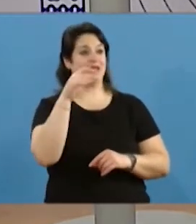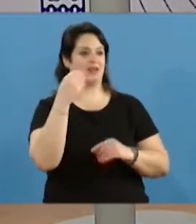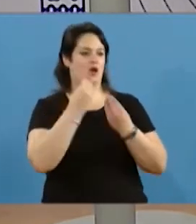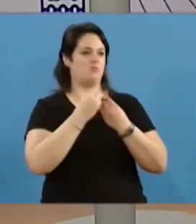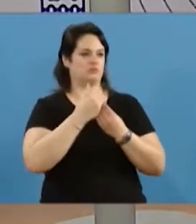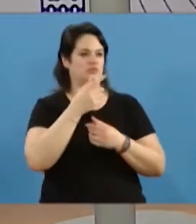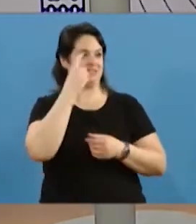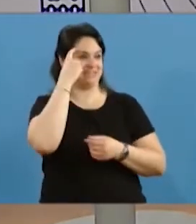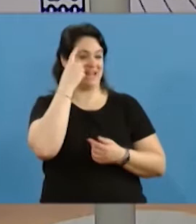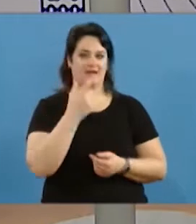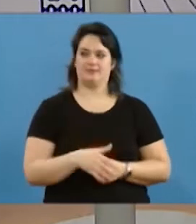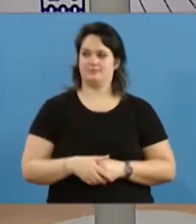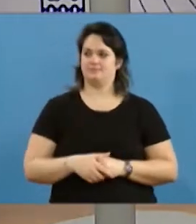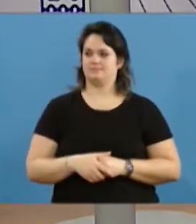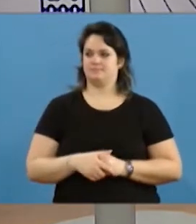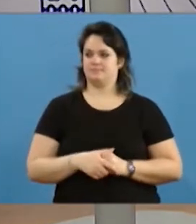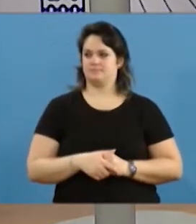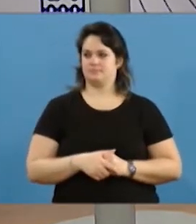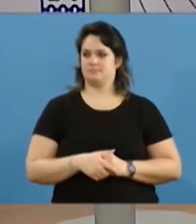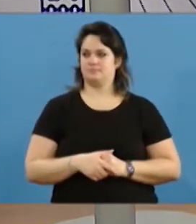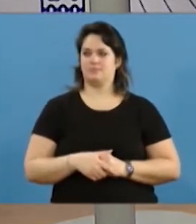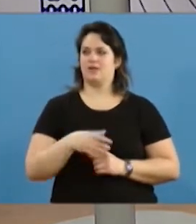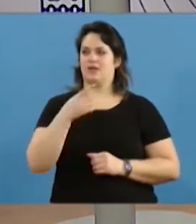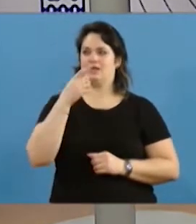E. La E. La E, que tiene